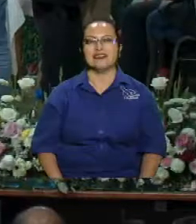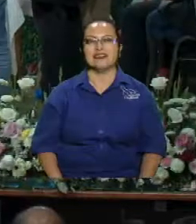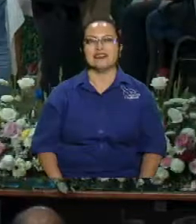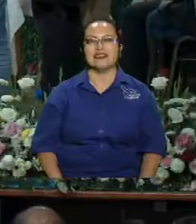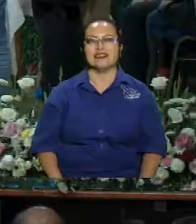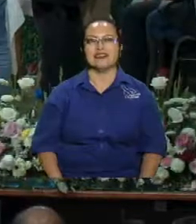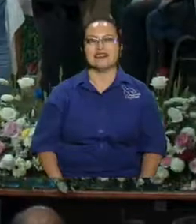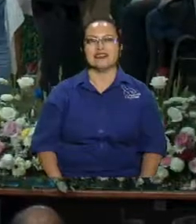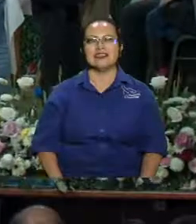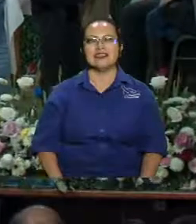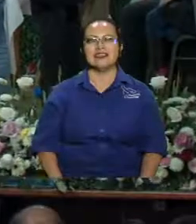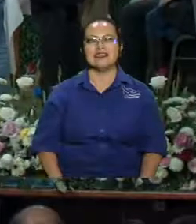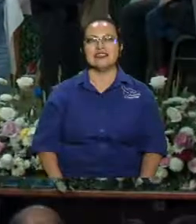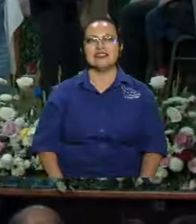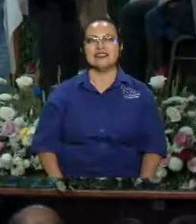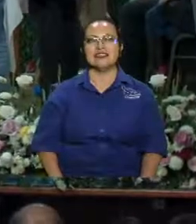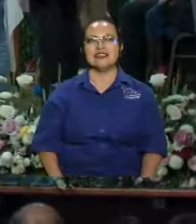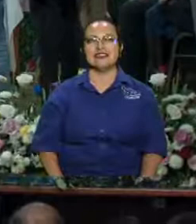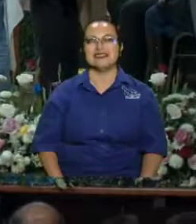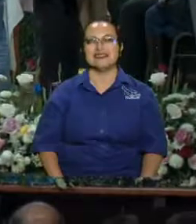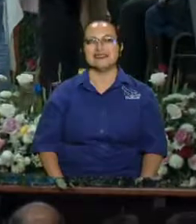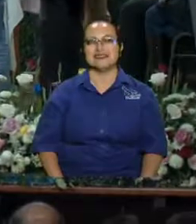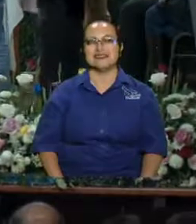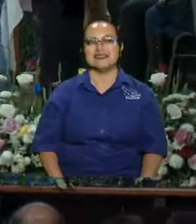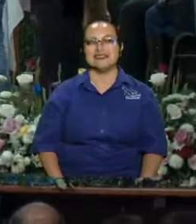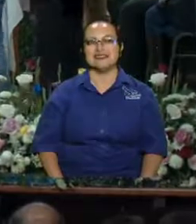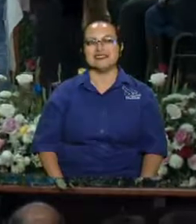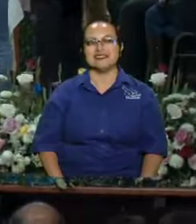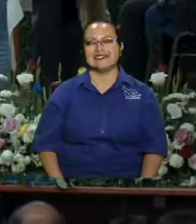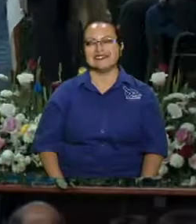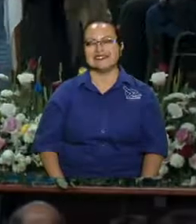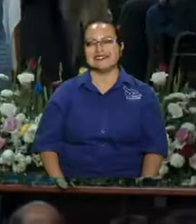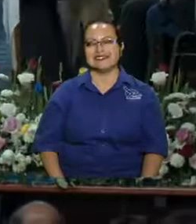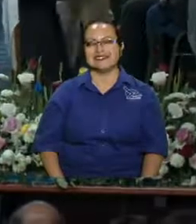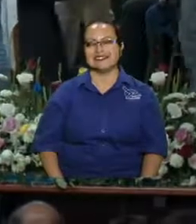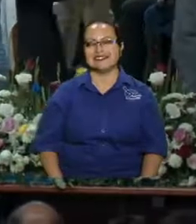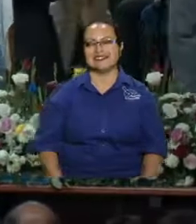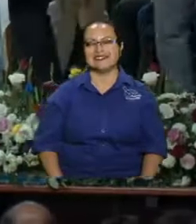¿Sí? Pero es que no son 16. ¿Y los pobres?